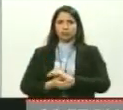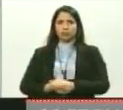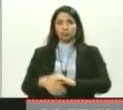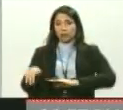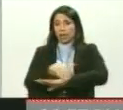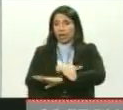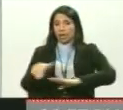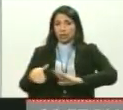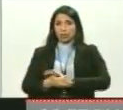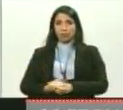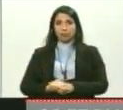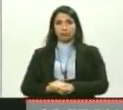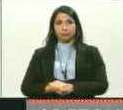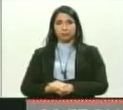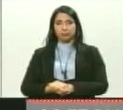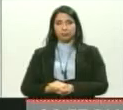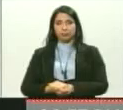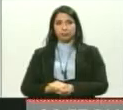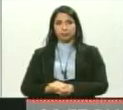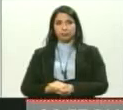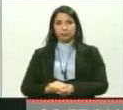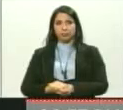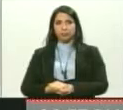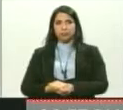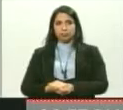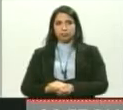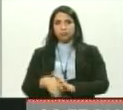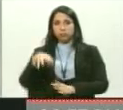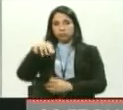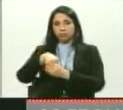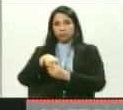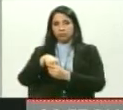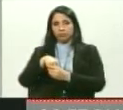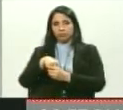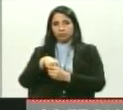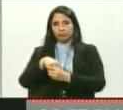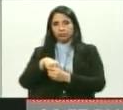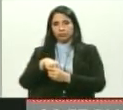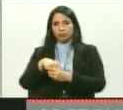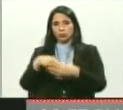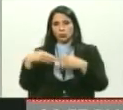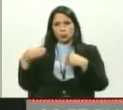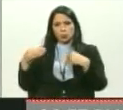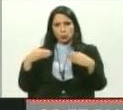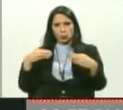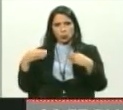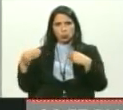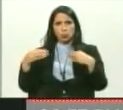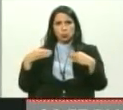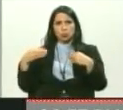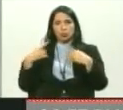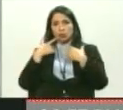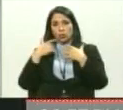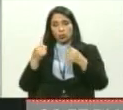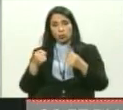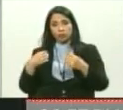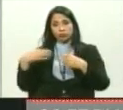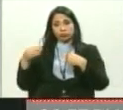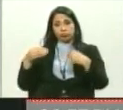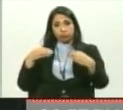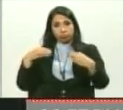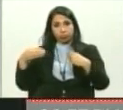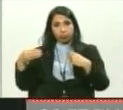calles, todo el mundo. Es la cuarentena, pues, una flexibilización segura, una